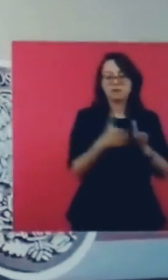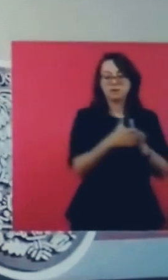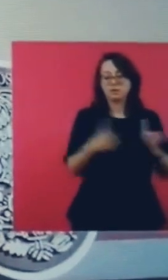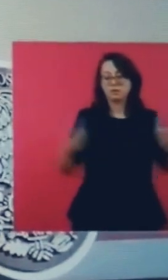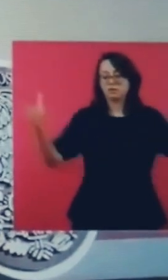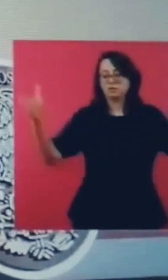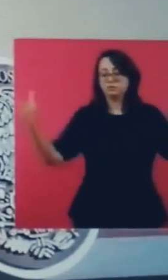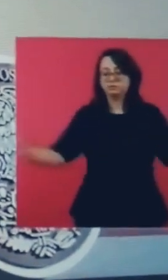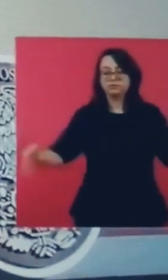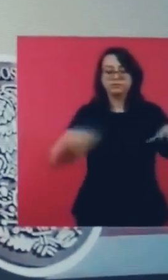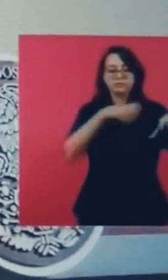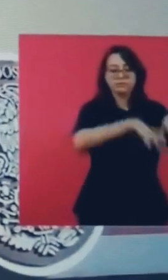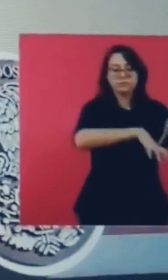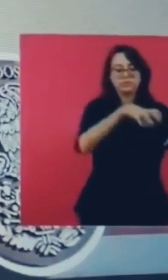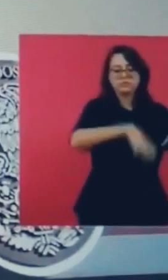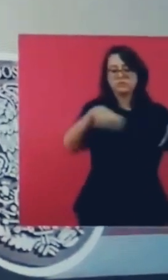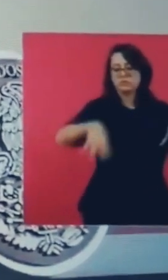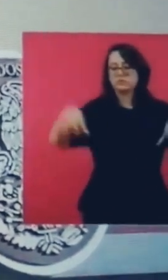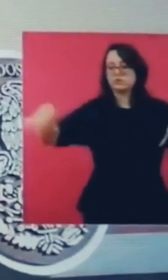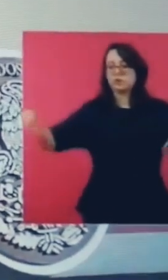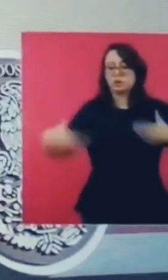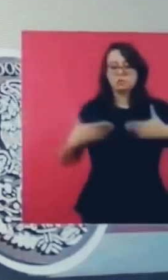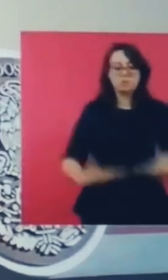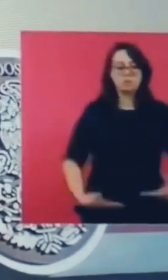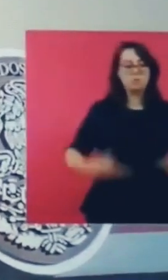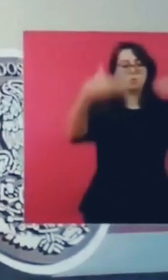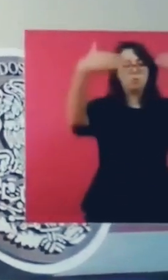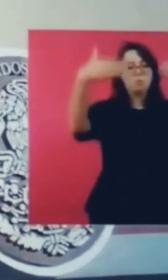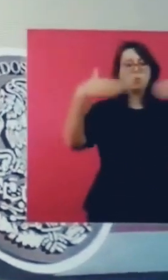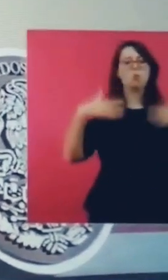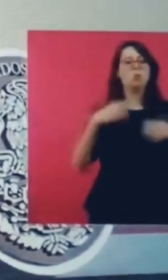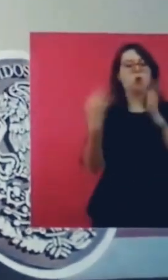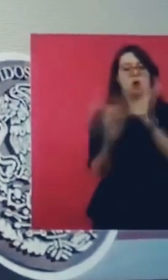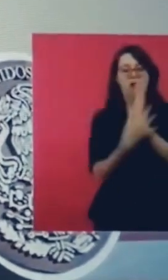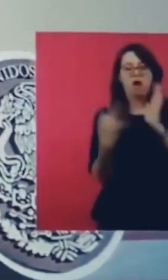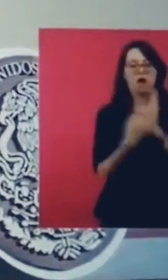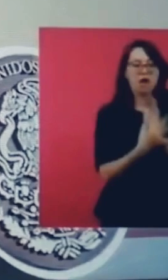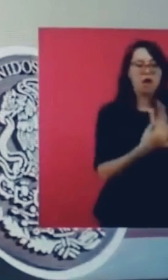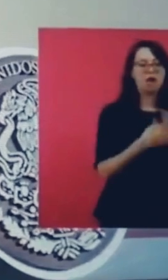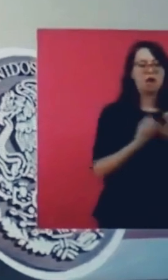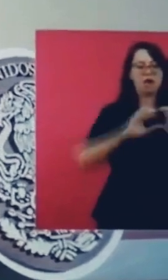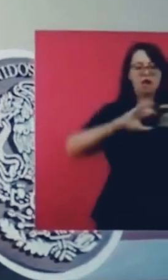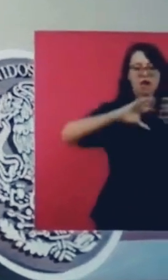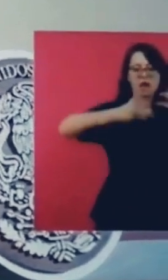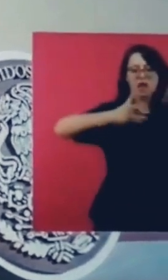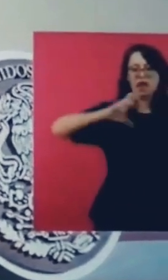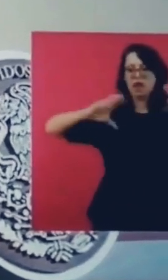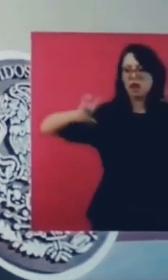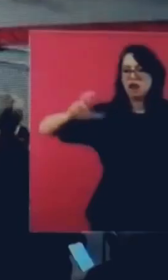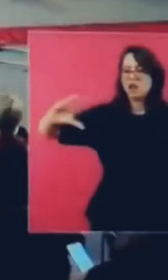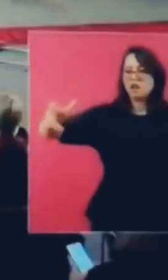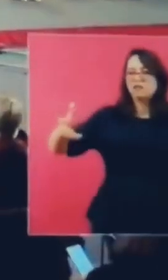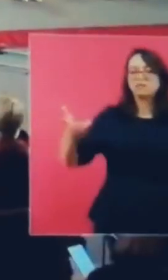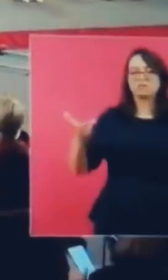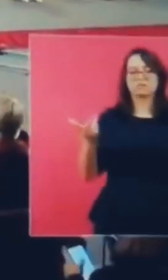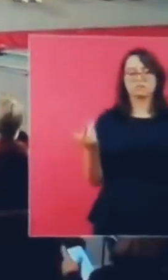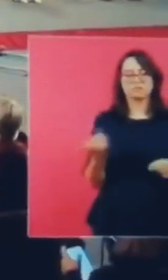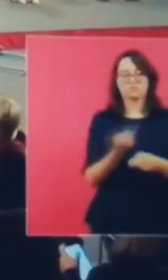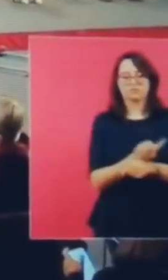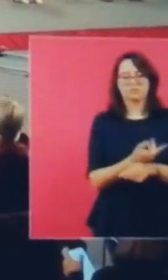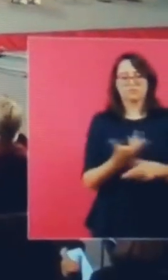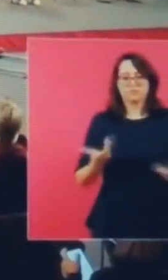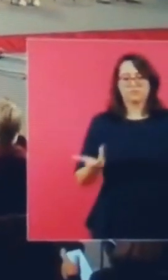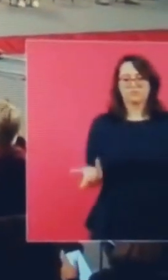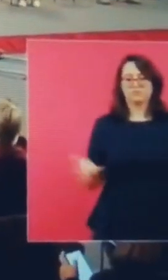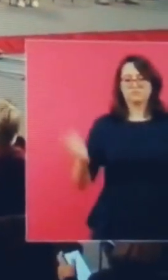pequeño. Pero el principio es lo que nosotros queremos destacar, porque de estos 305, pues hay 230